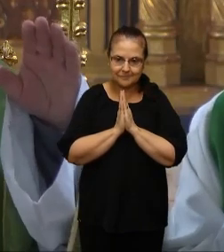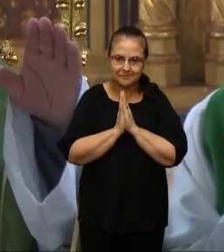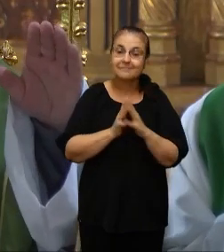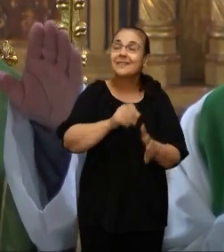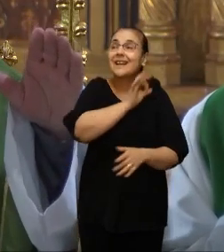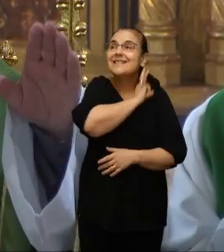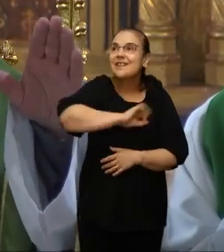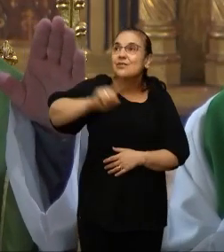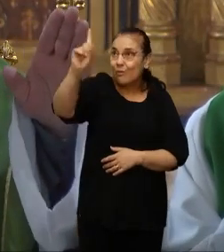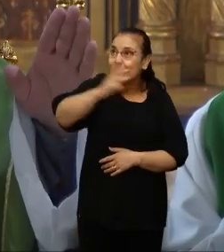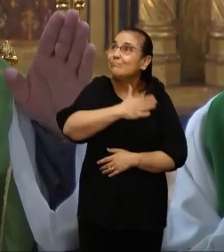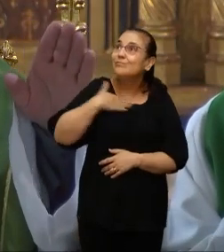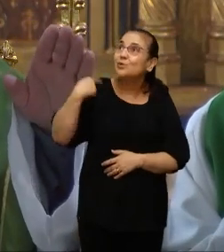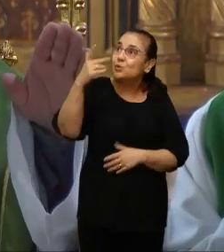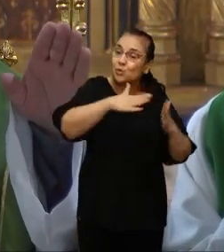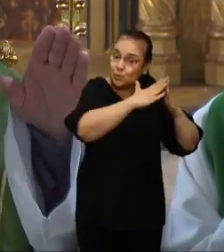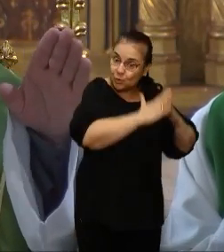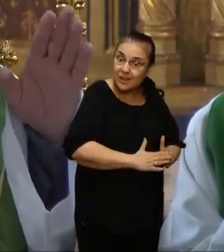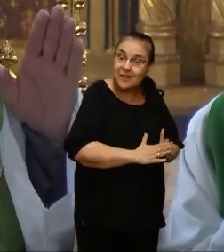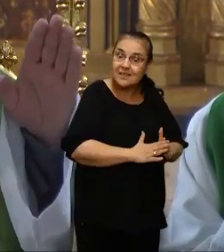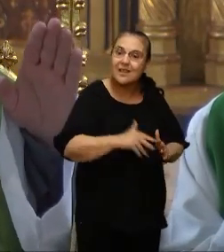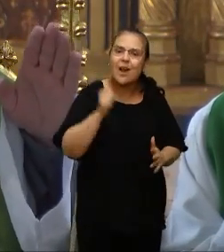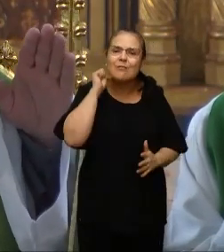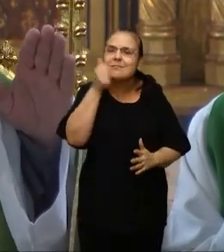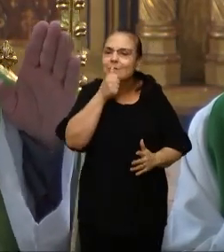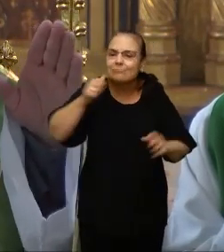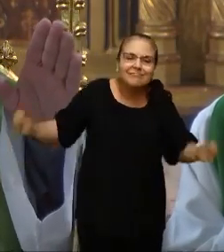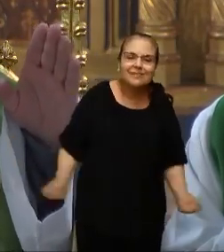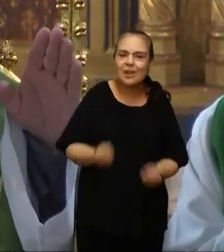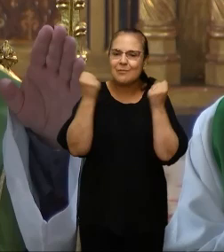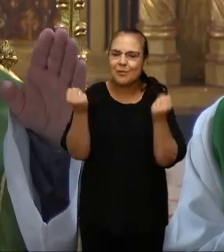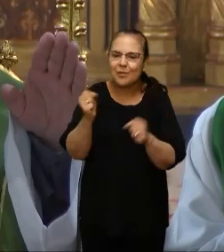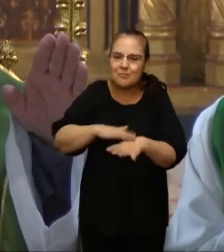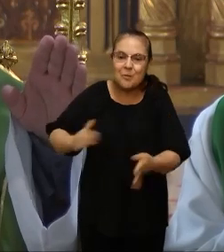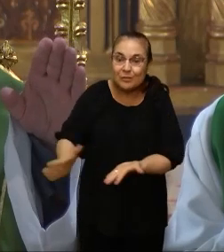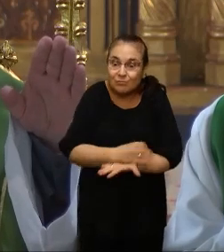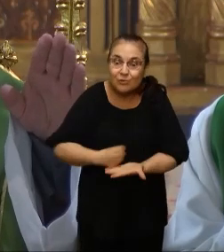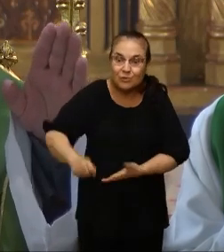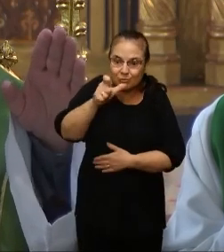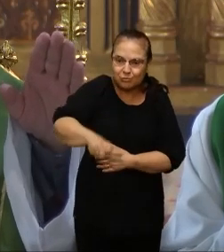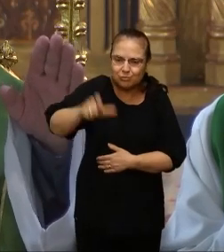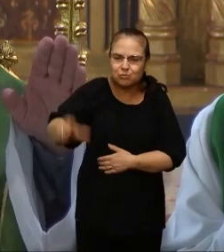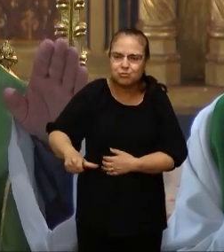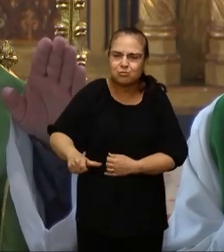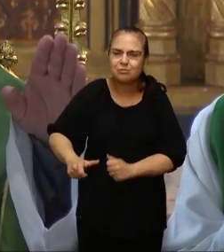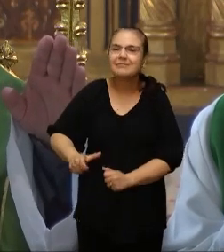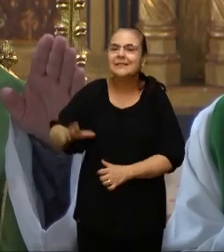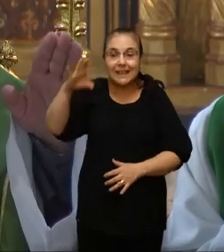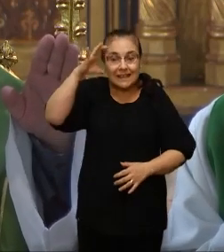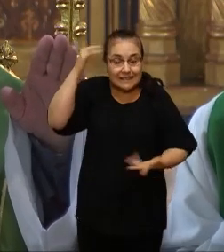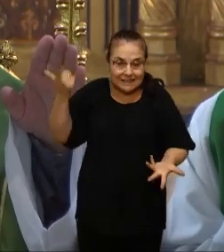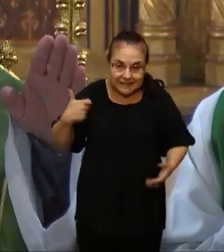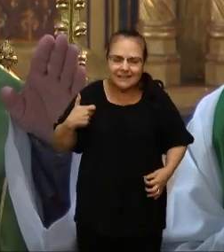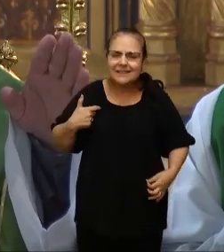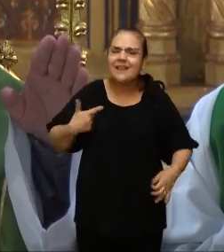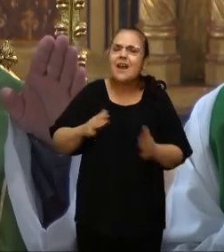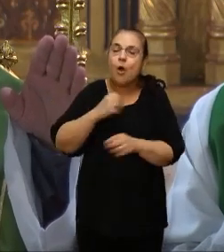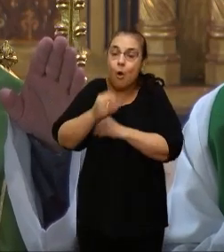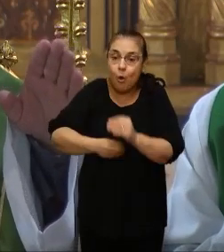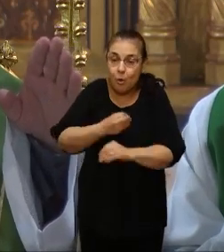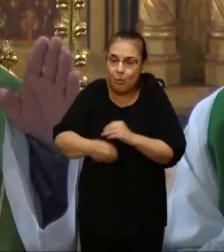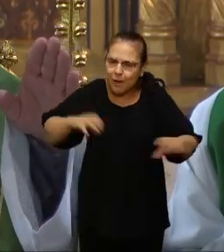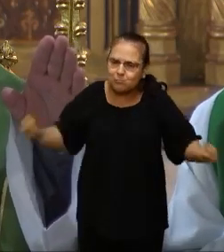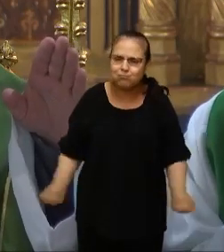Señor, que has querido que tu Iglesia sea sacramento de salvación para todos los hombres, a fin de que la obra redentora de Cristo